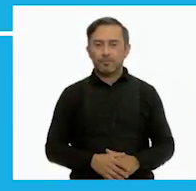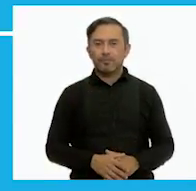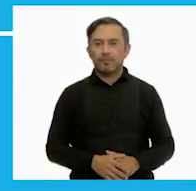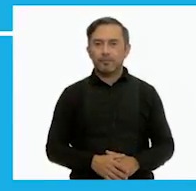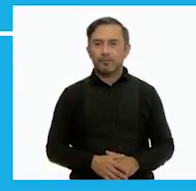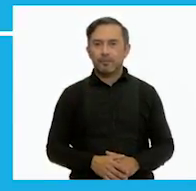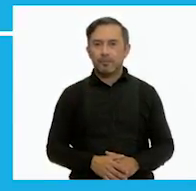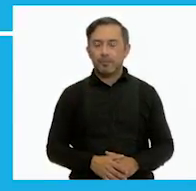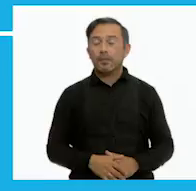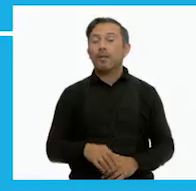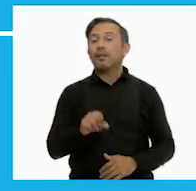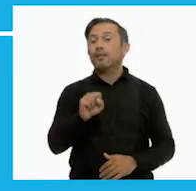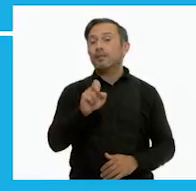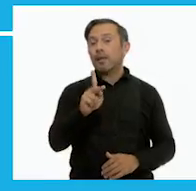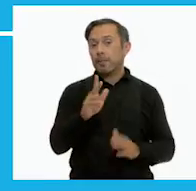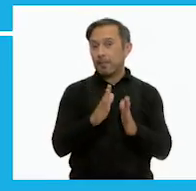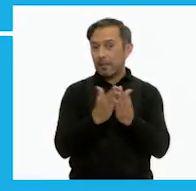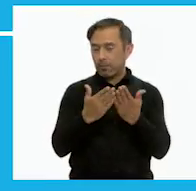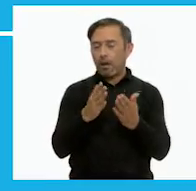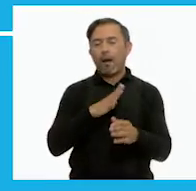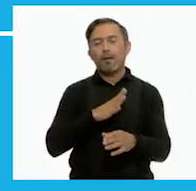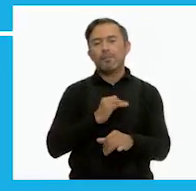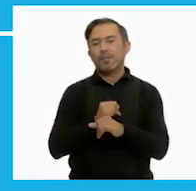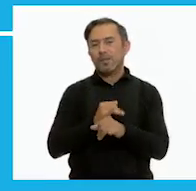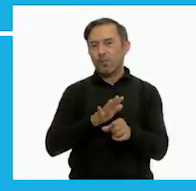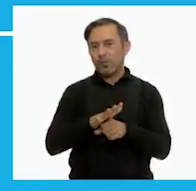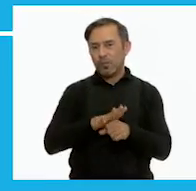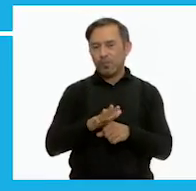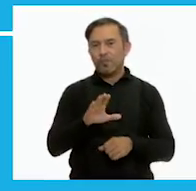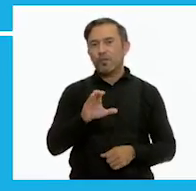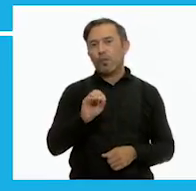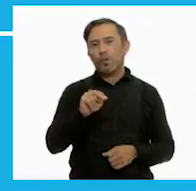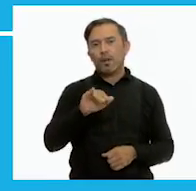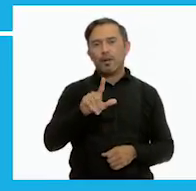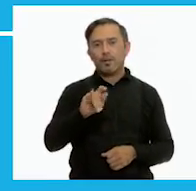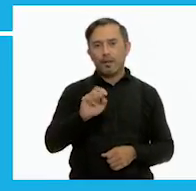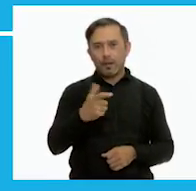También puedes encontrar los libros de texto en la página